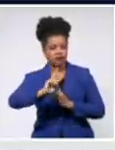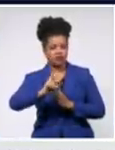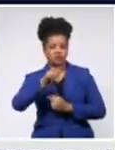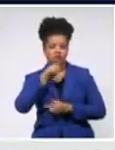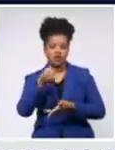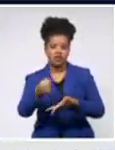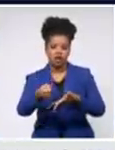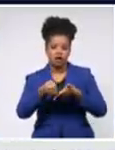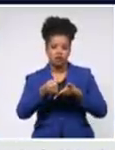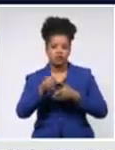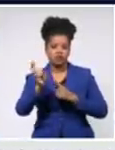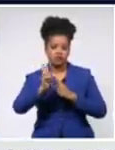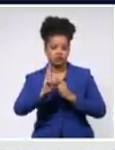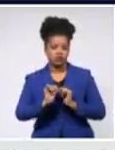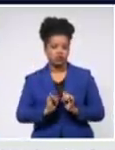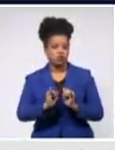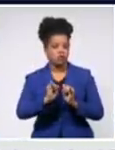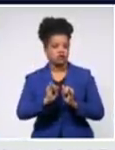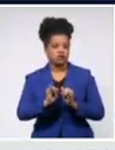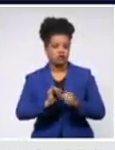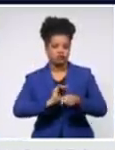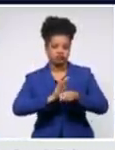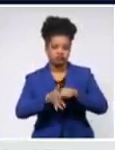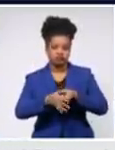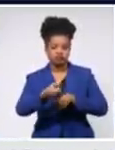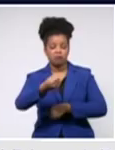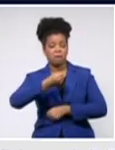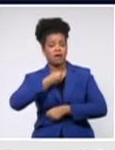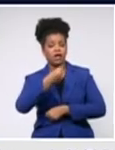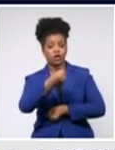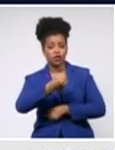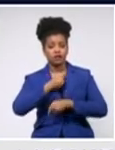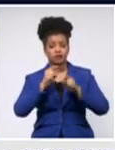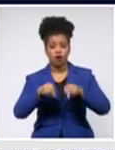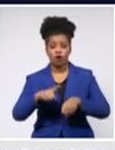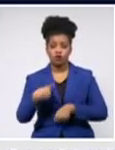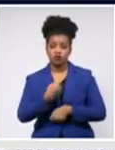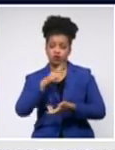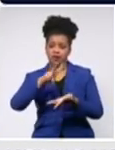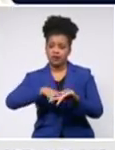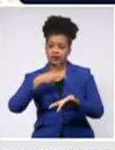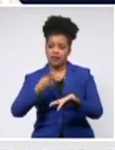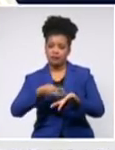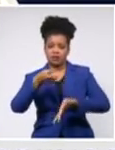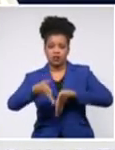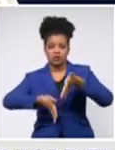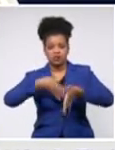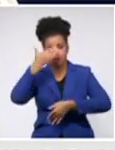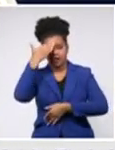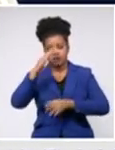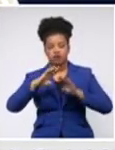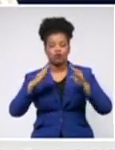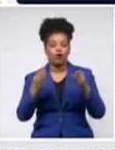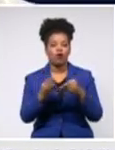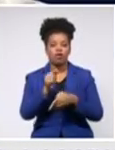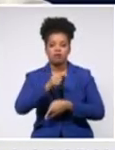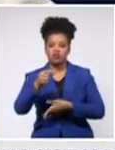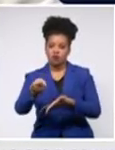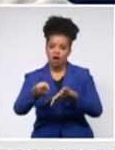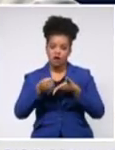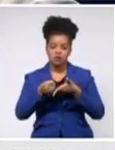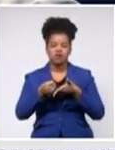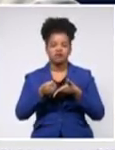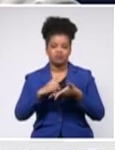transmisión. A Pepe Mejía, que hoy está con nosotros, la intérprete de lengua de señas, y a todas las personas que, como siempre